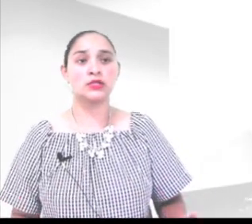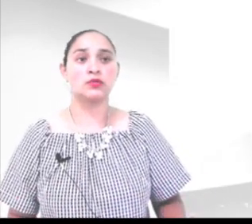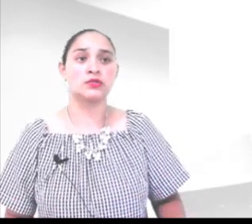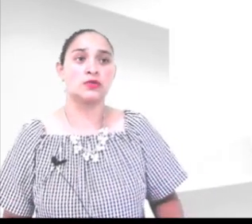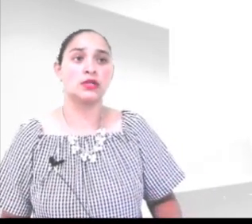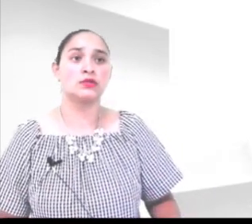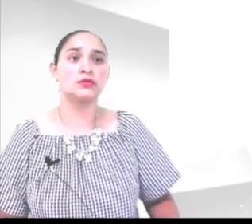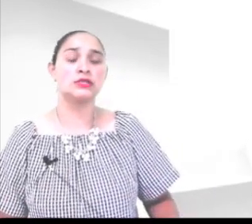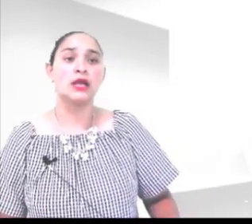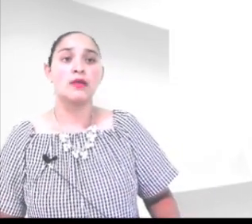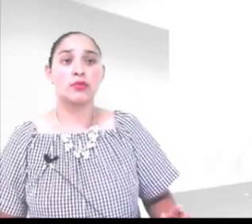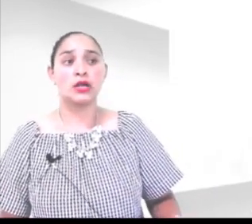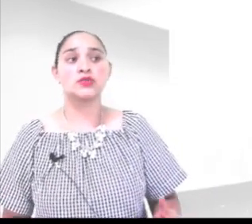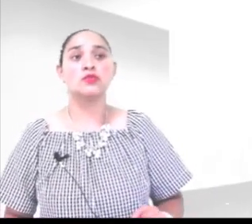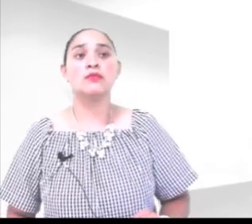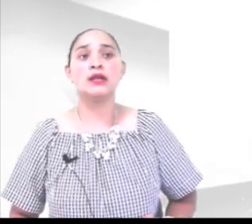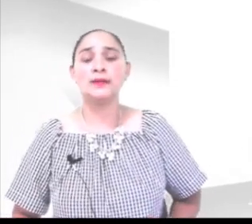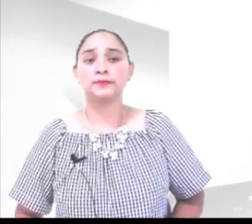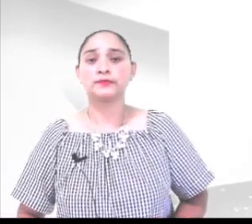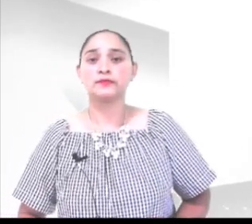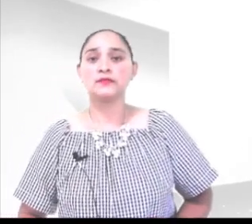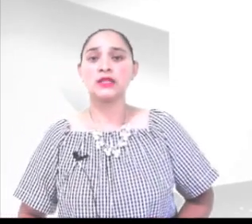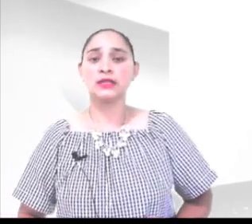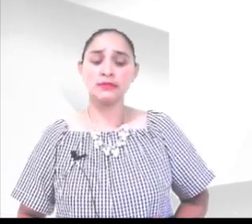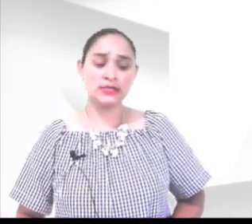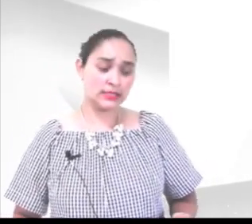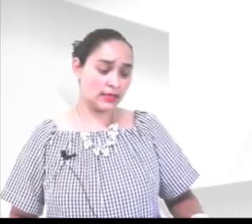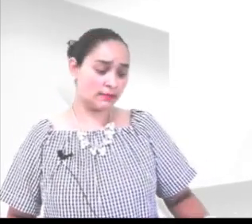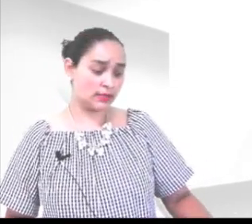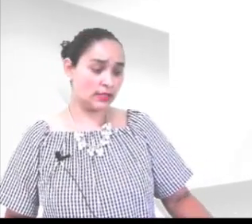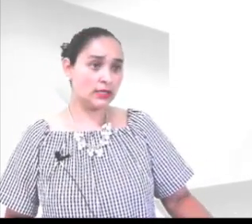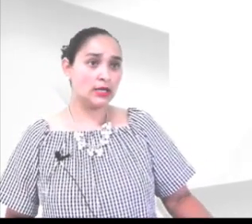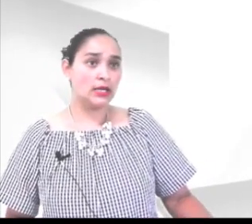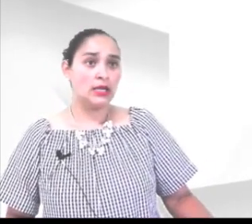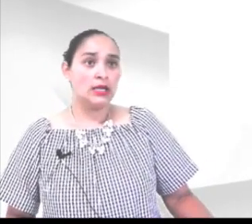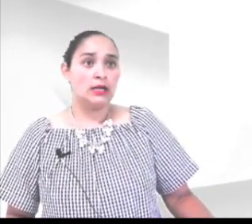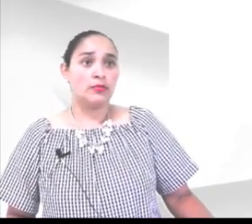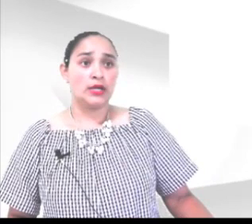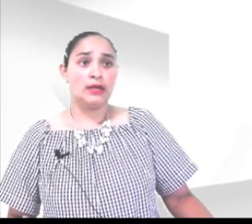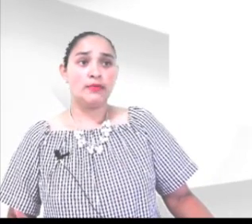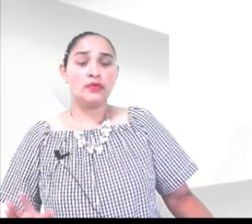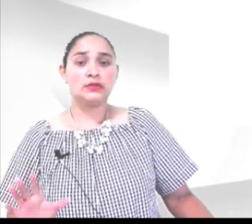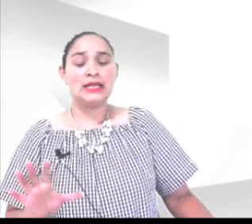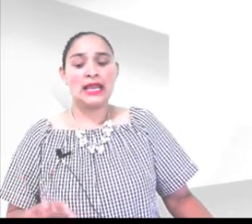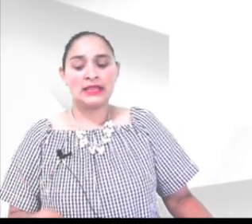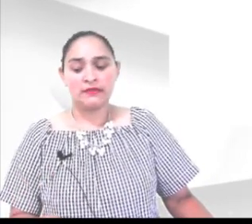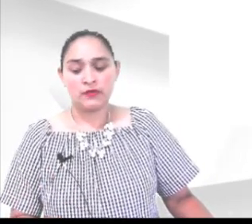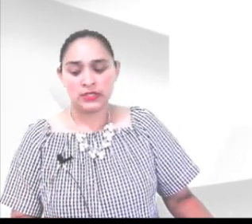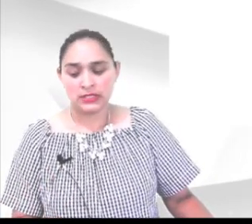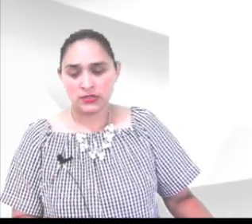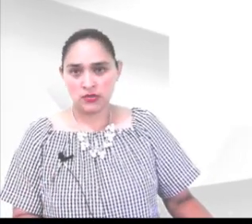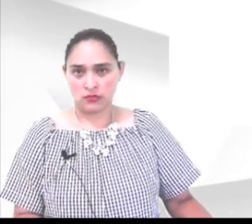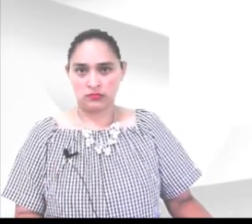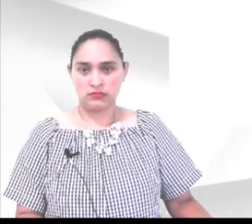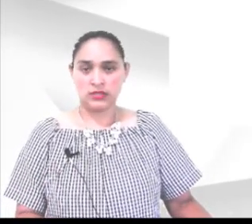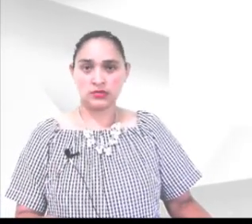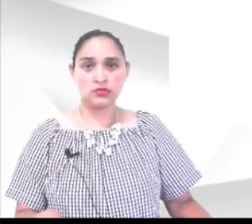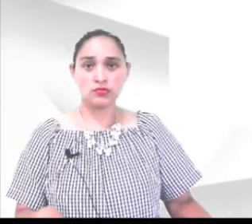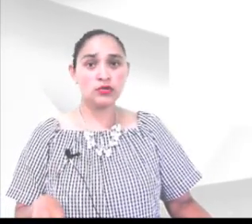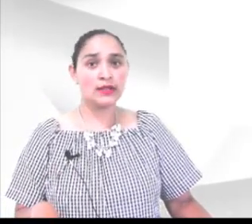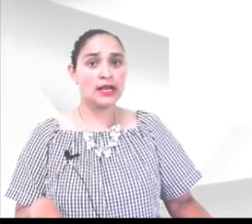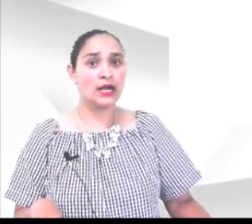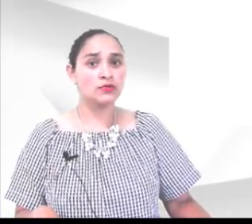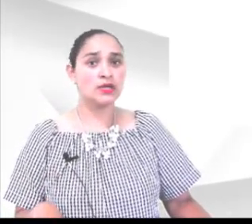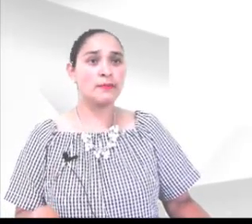montón de situaciones. Entonces, por la acción humana también se dan, ¿verdad? Por ejemplo, la deforestación. Esa